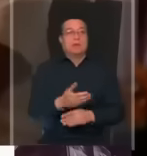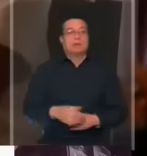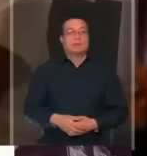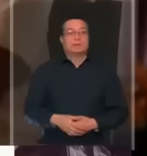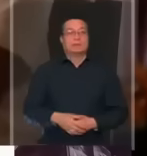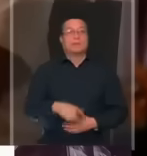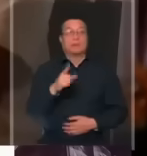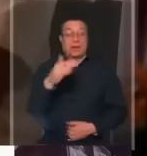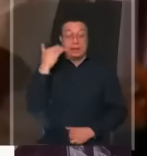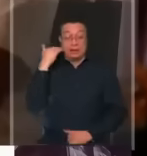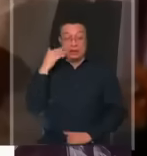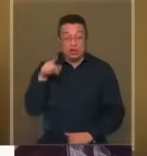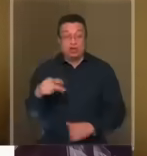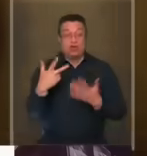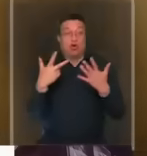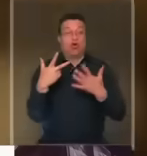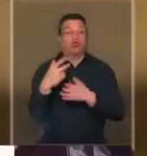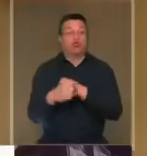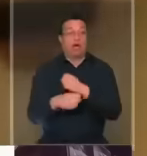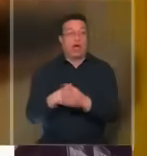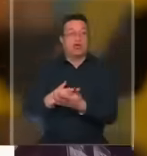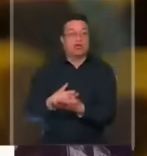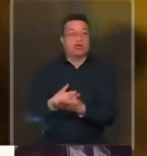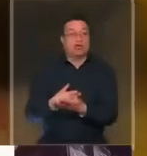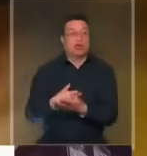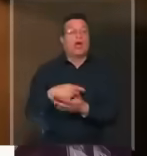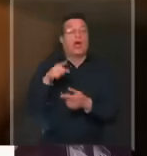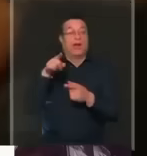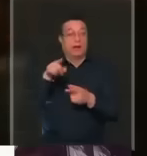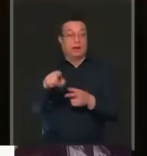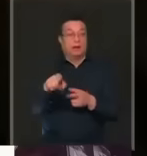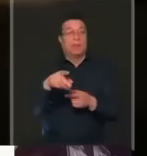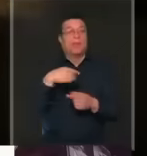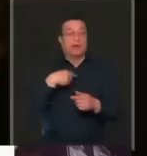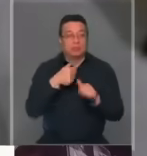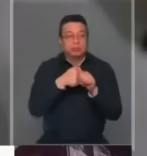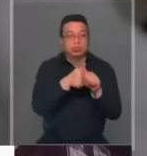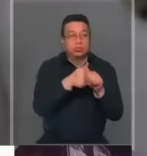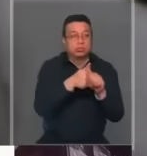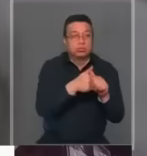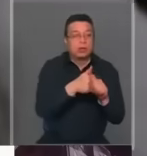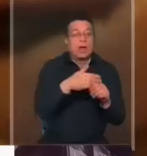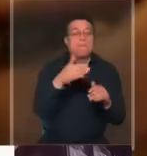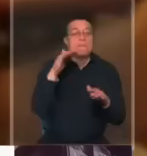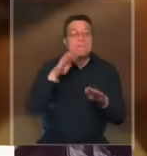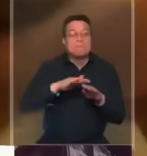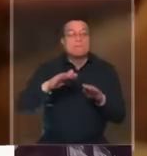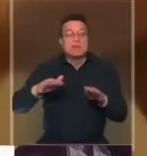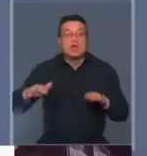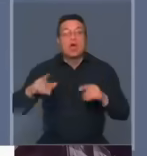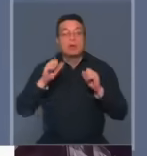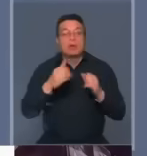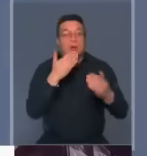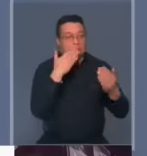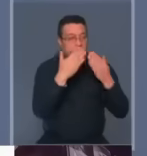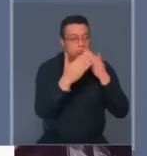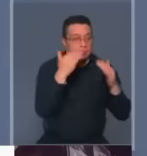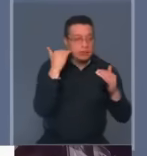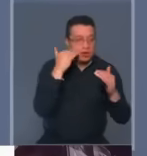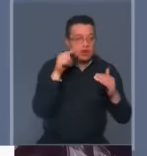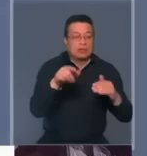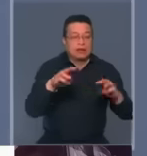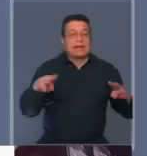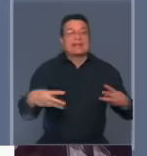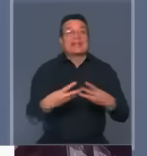A un niño de 8 años. ¿Qué tan rápido un acosador de menores puede entablar conversaciones con un niño a través de